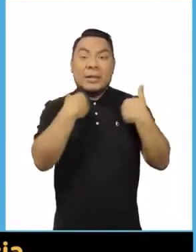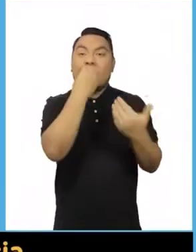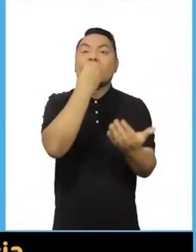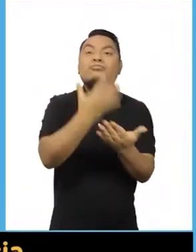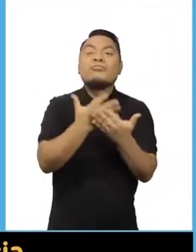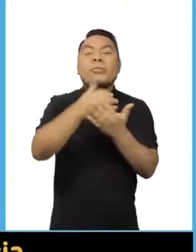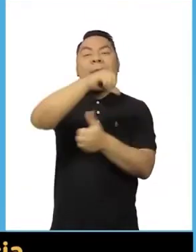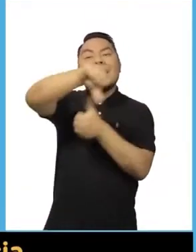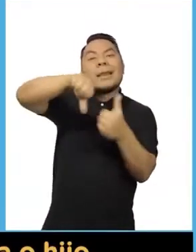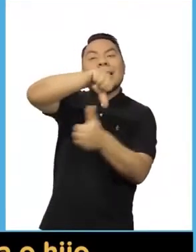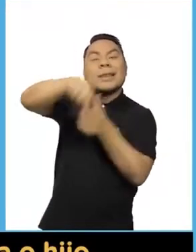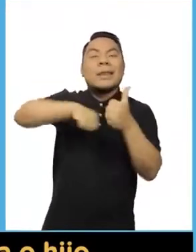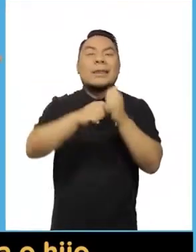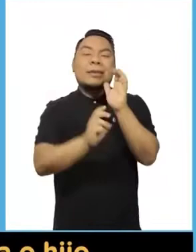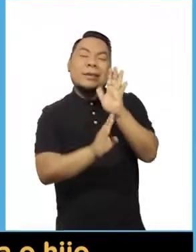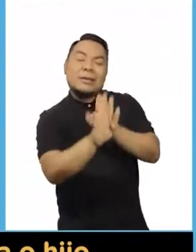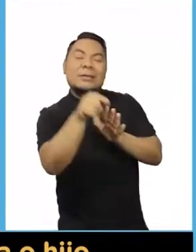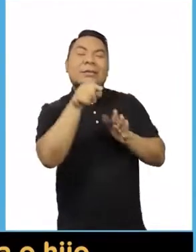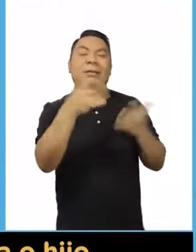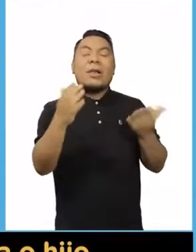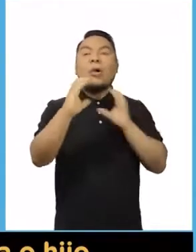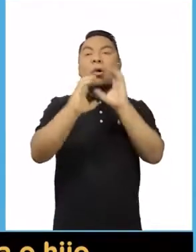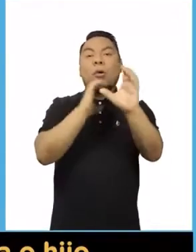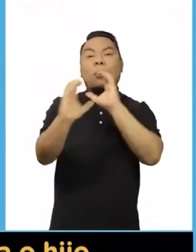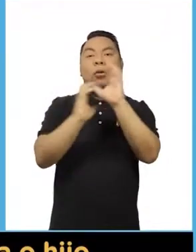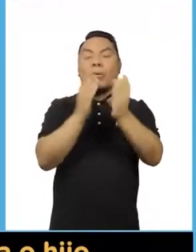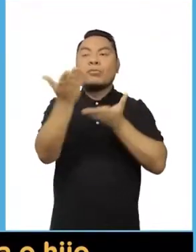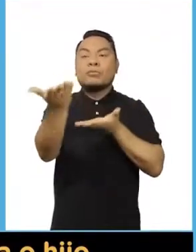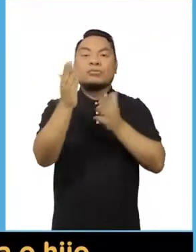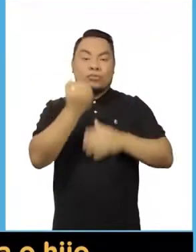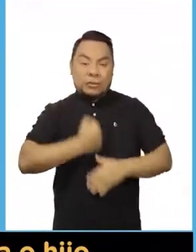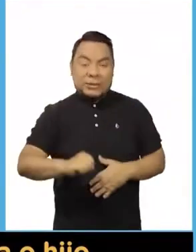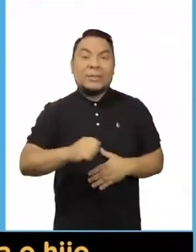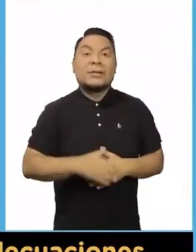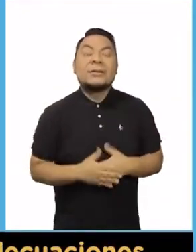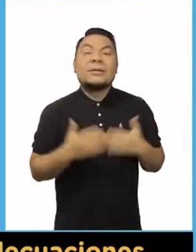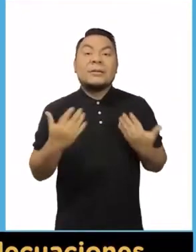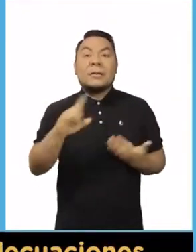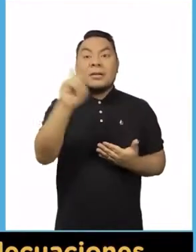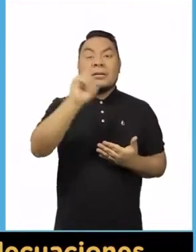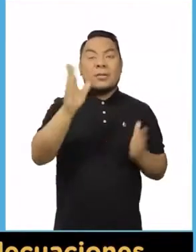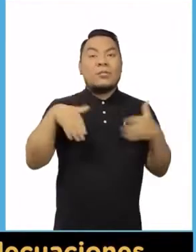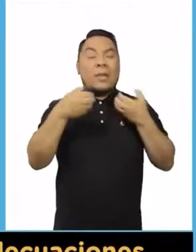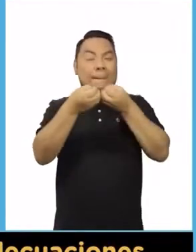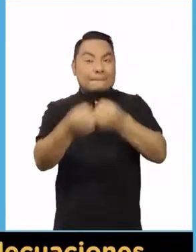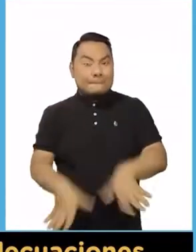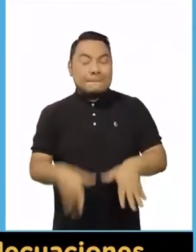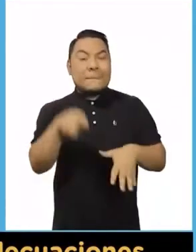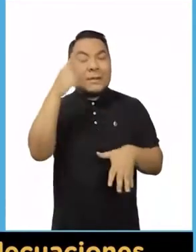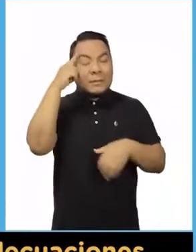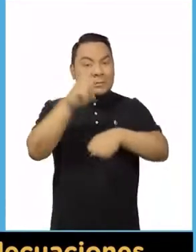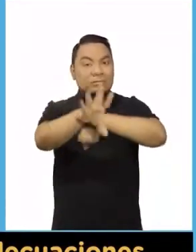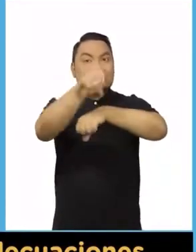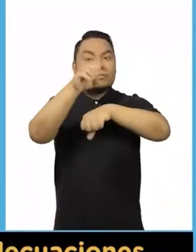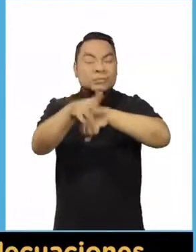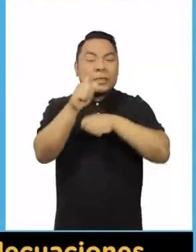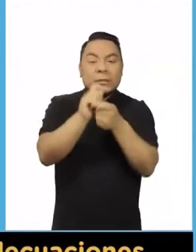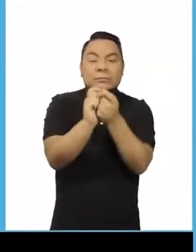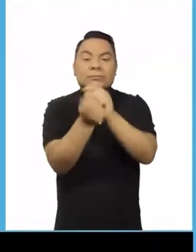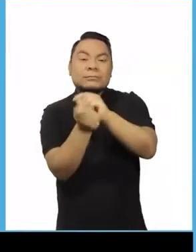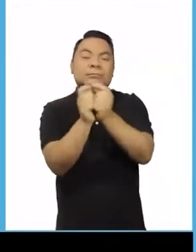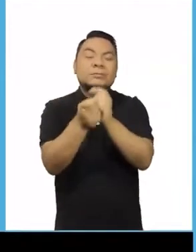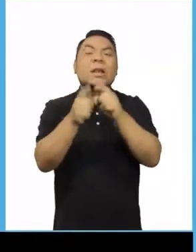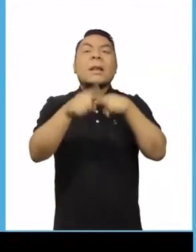tener una buena convivencia y desarrollar la comunicación con tu hija o hijo, no te puedes perder las sugerencias